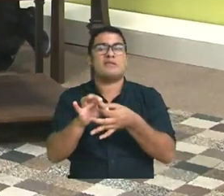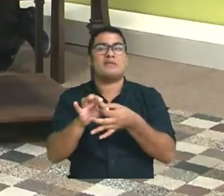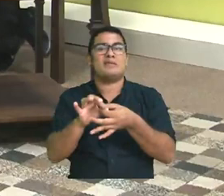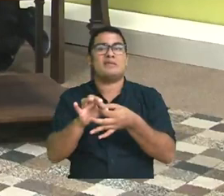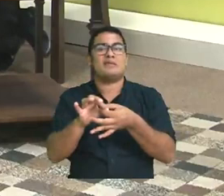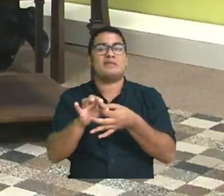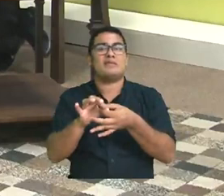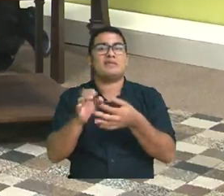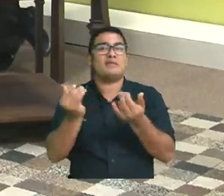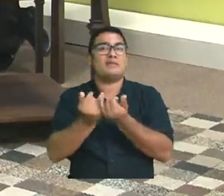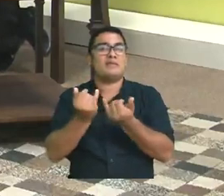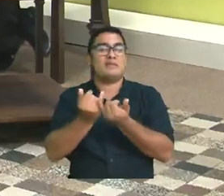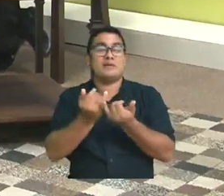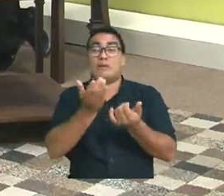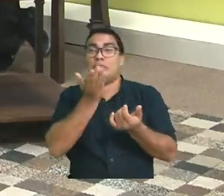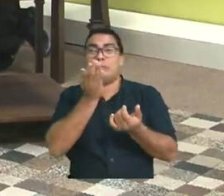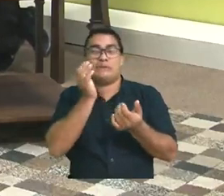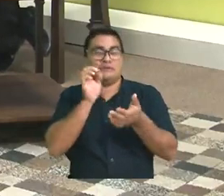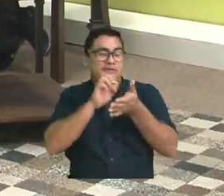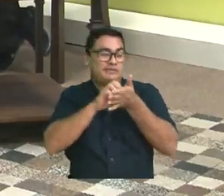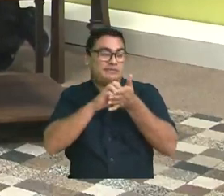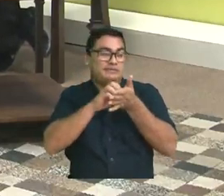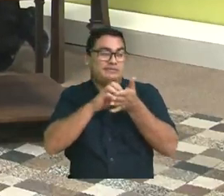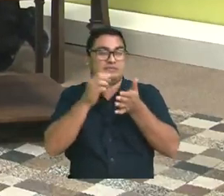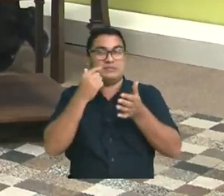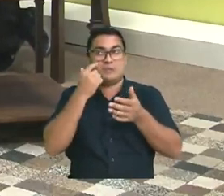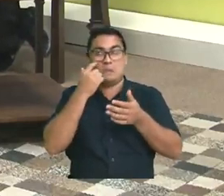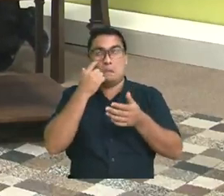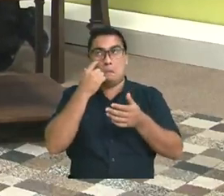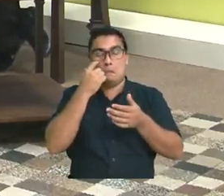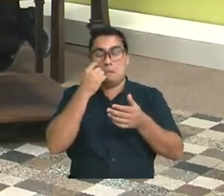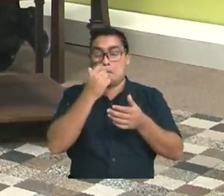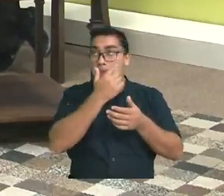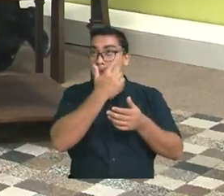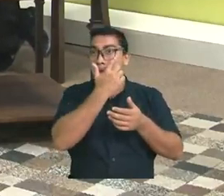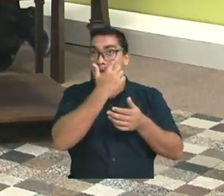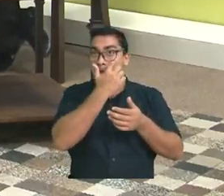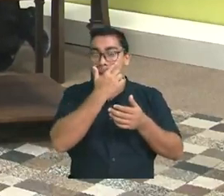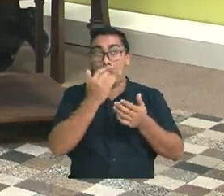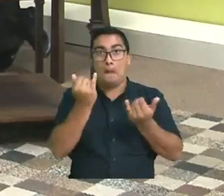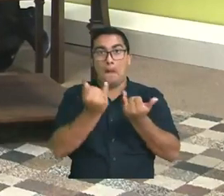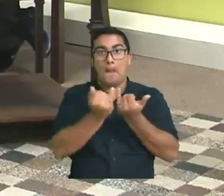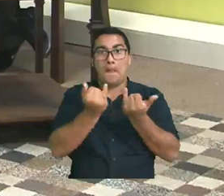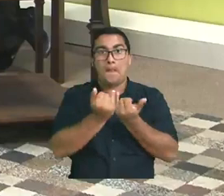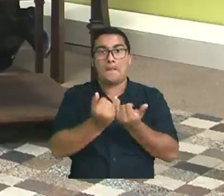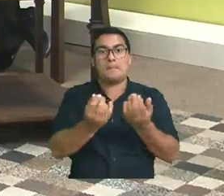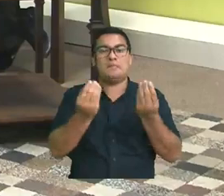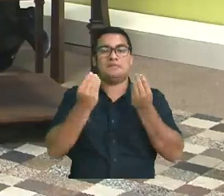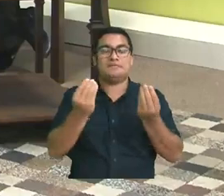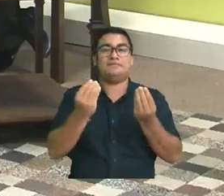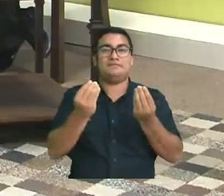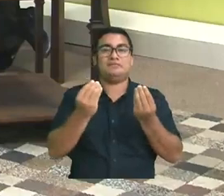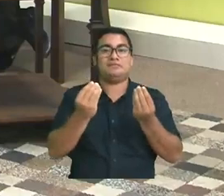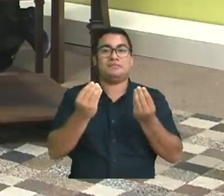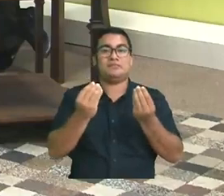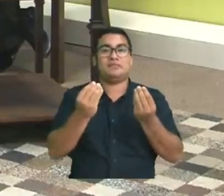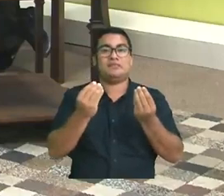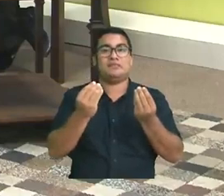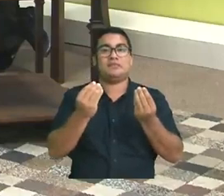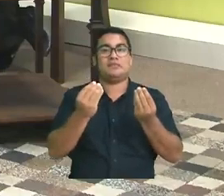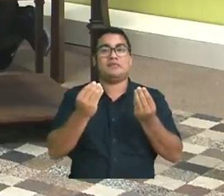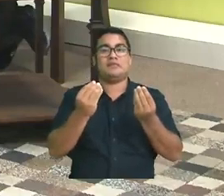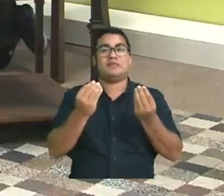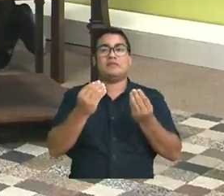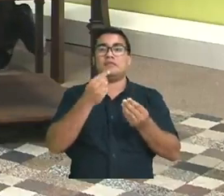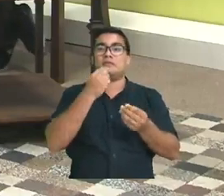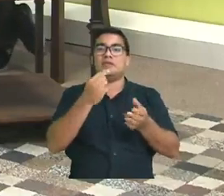la sensación de arena. Sienten que tienen arenilla, al mismo tiempo ardor y muchos refieren prurito,